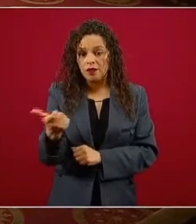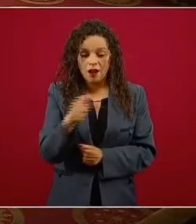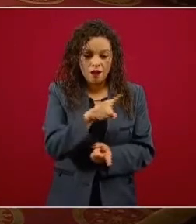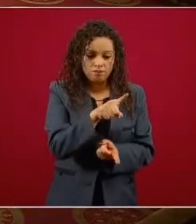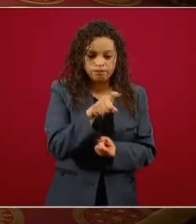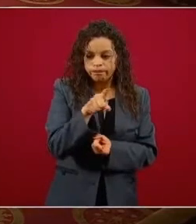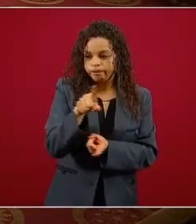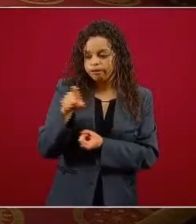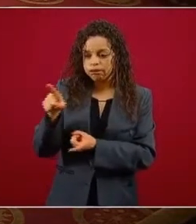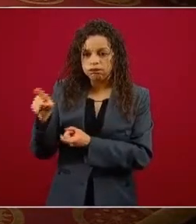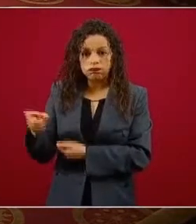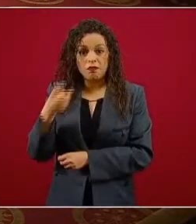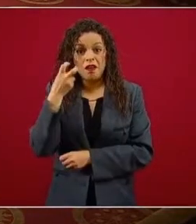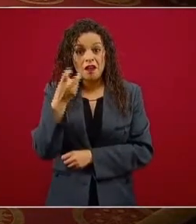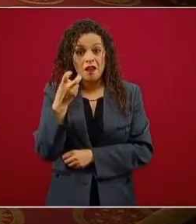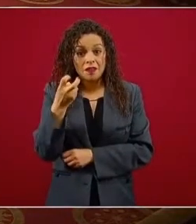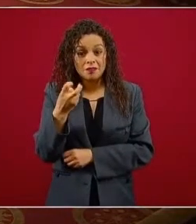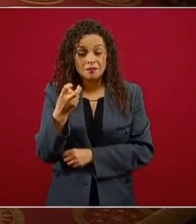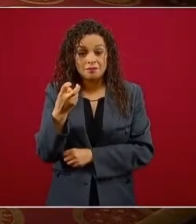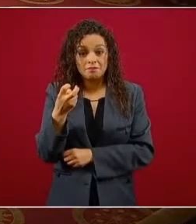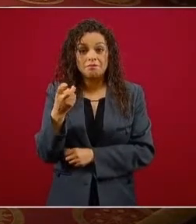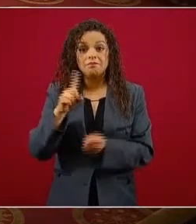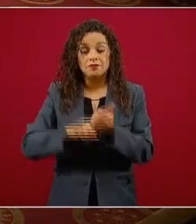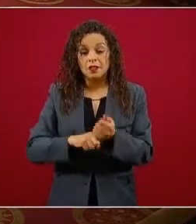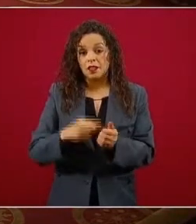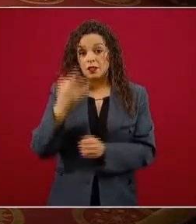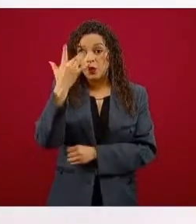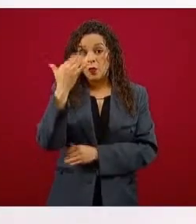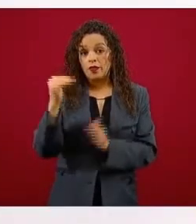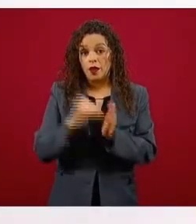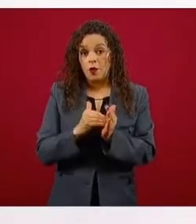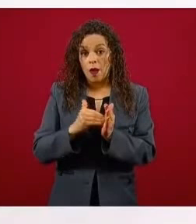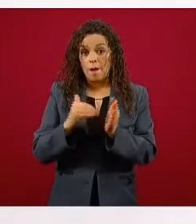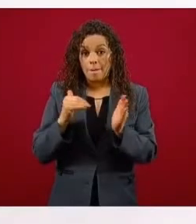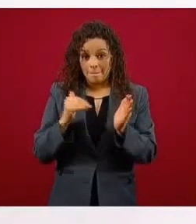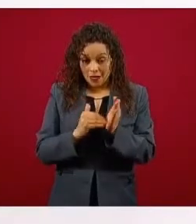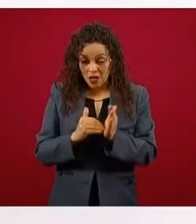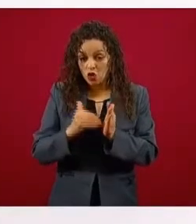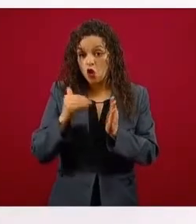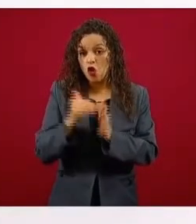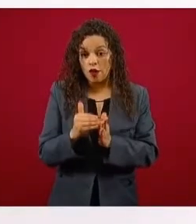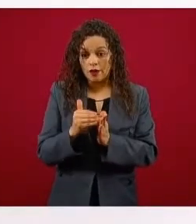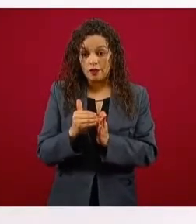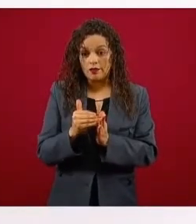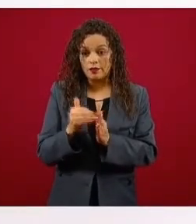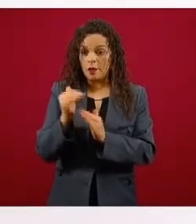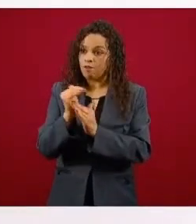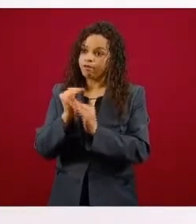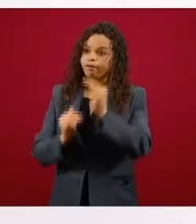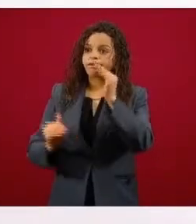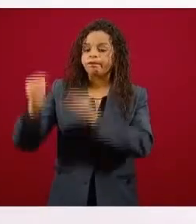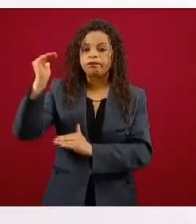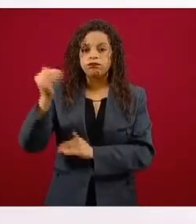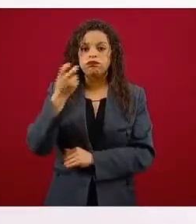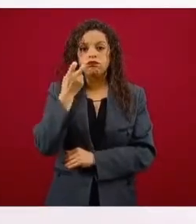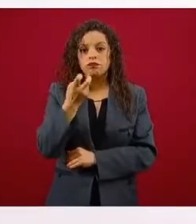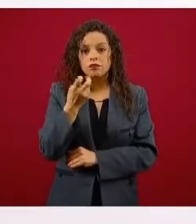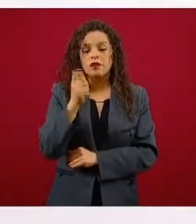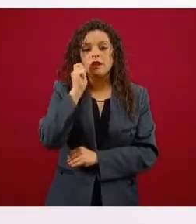cifra superior en 59 mil millones con relación al mismo periodo